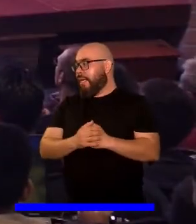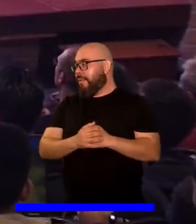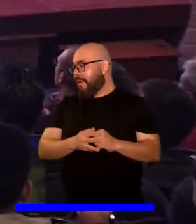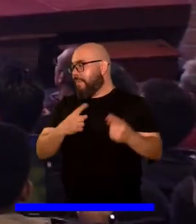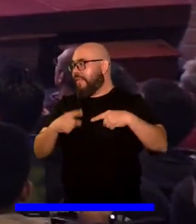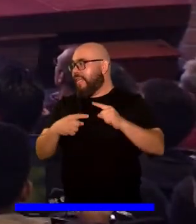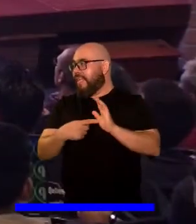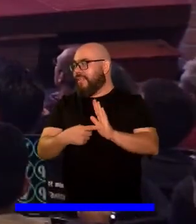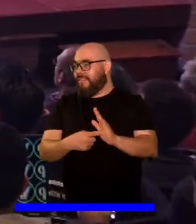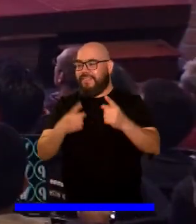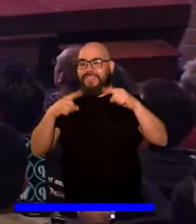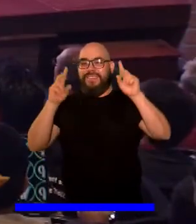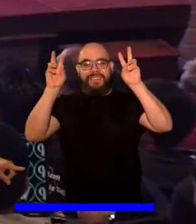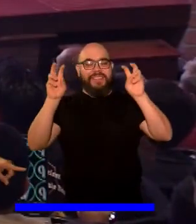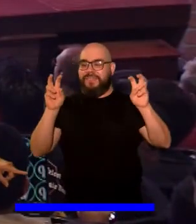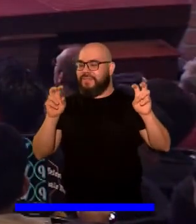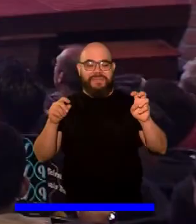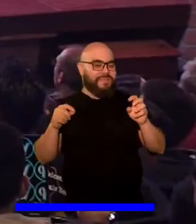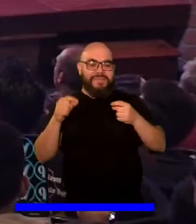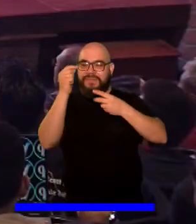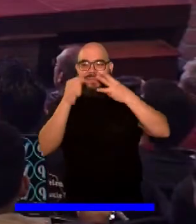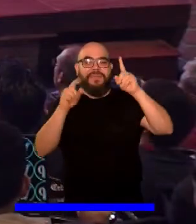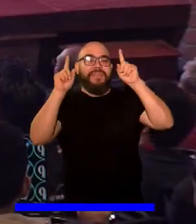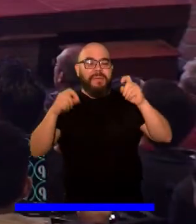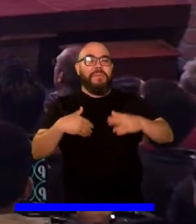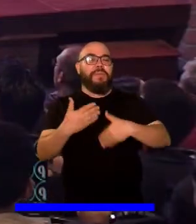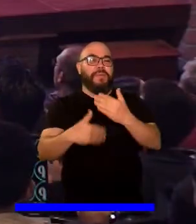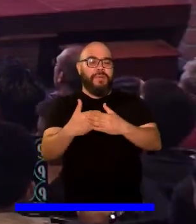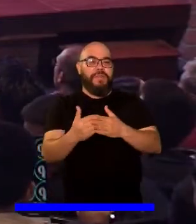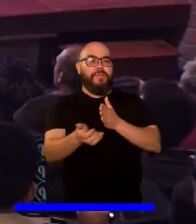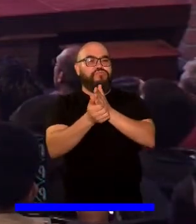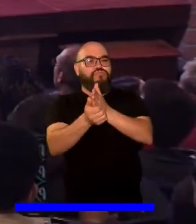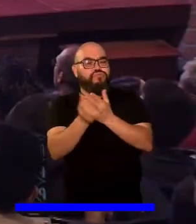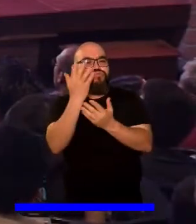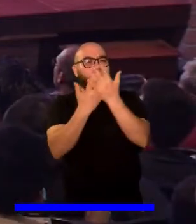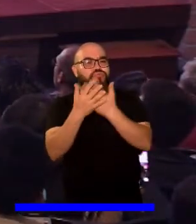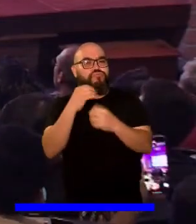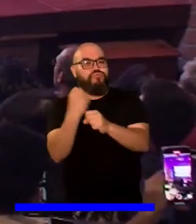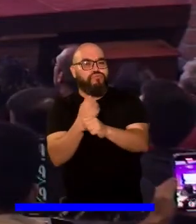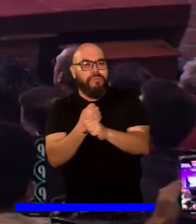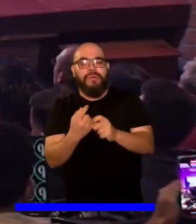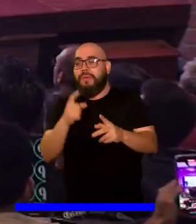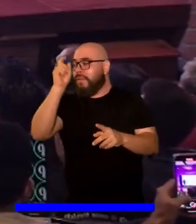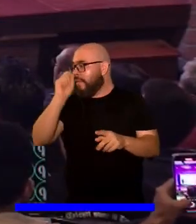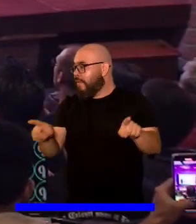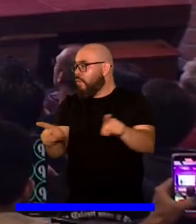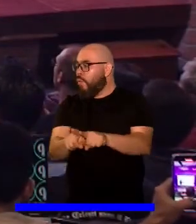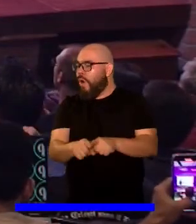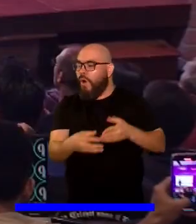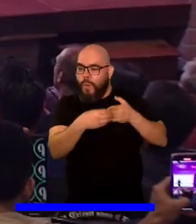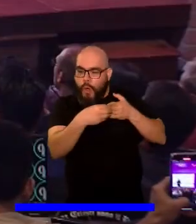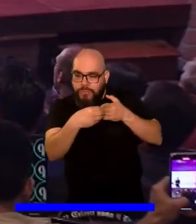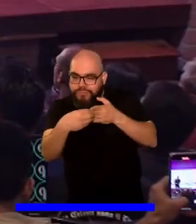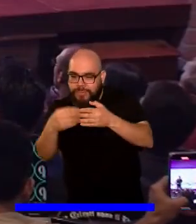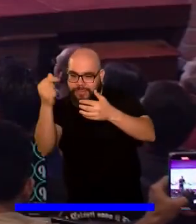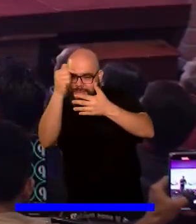por ponerles un ejemplo, para hacer ropa había que hacer todo un proceso manual muy grande. Había que empezar con el hilo. Para hacer el hilo